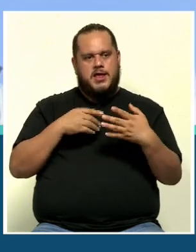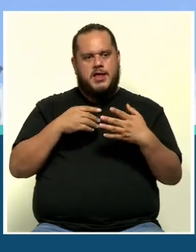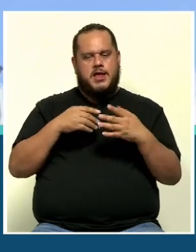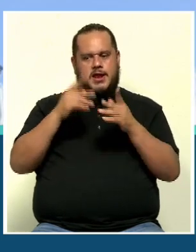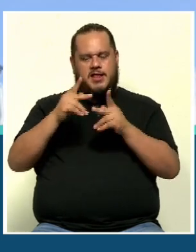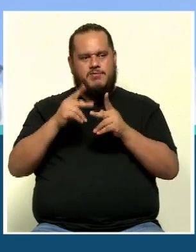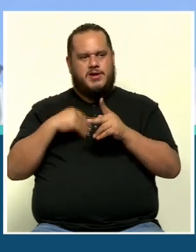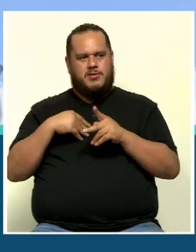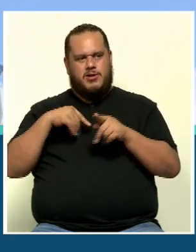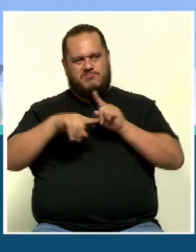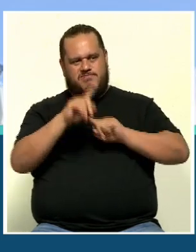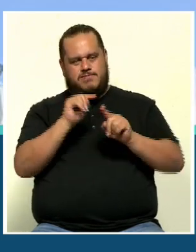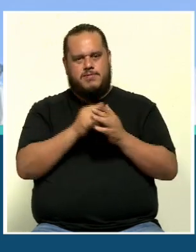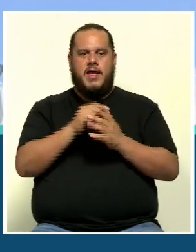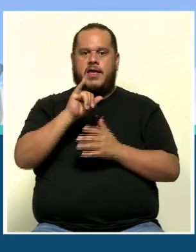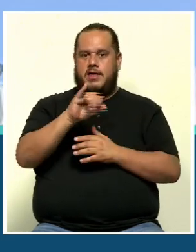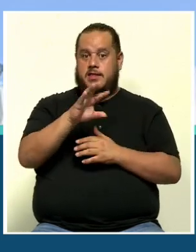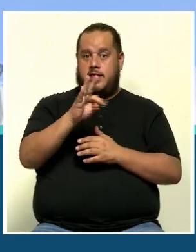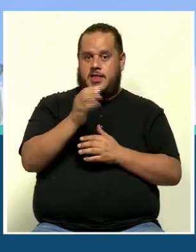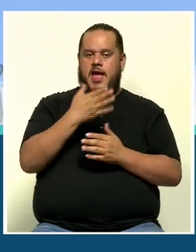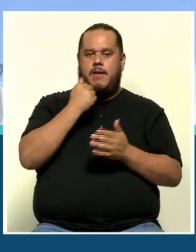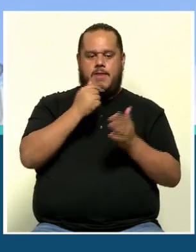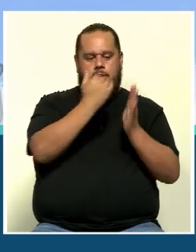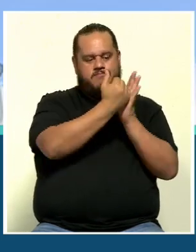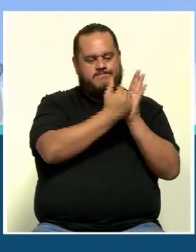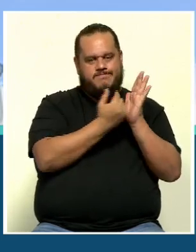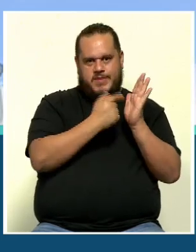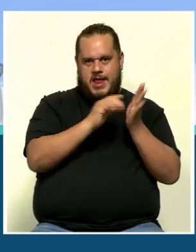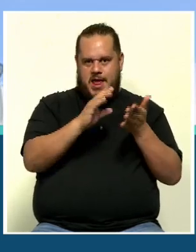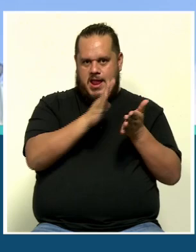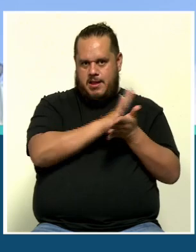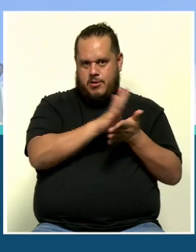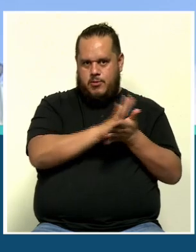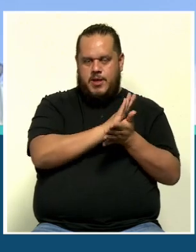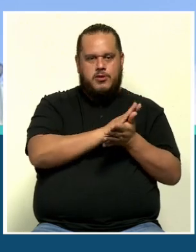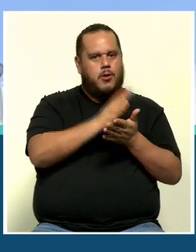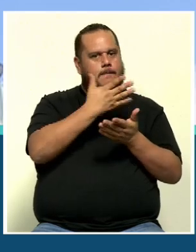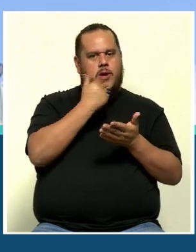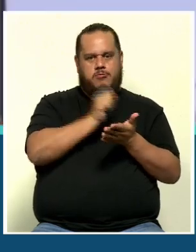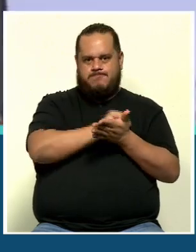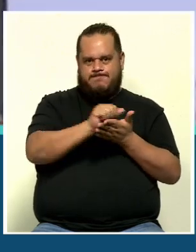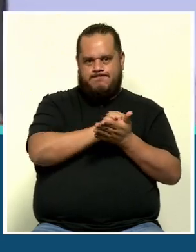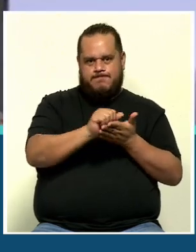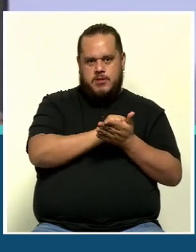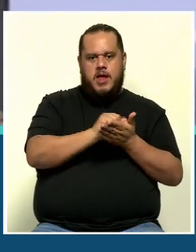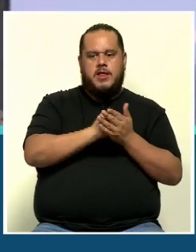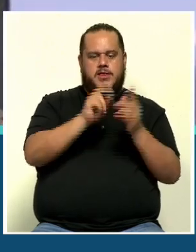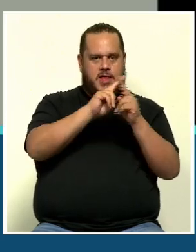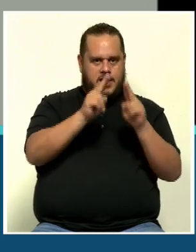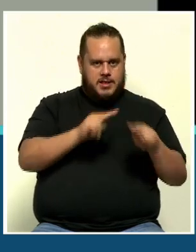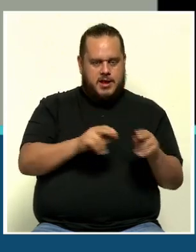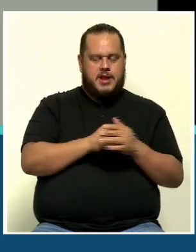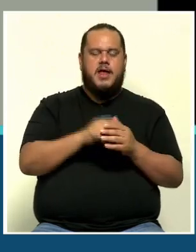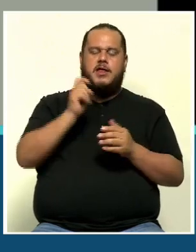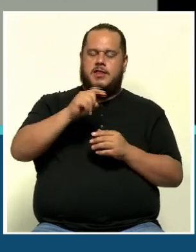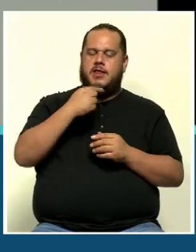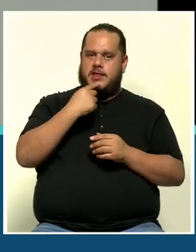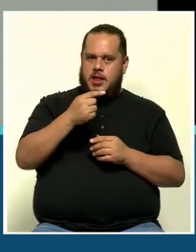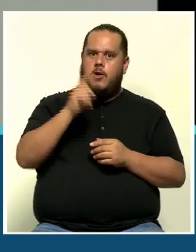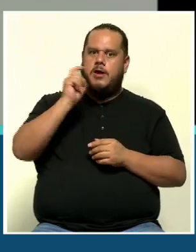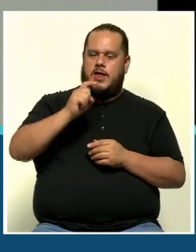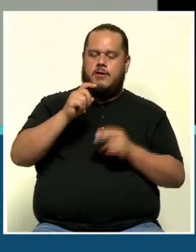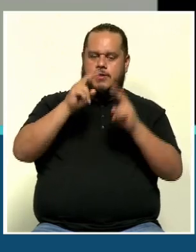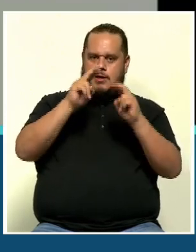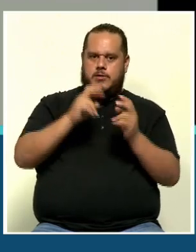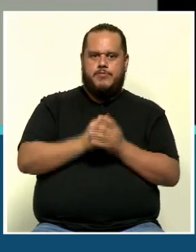el ICT decidió eliminar la guía de su sitio web y afirman que efectivamente debe ser revisada. El Instituto Costarricense